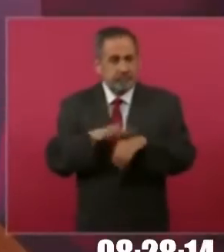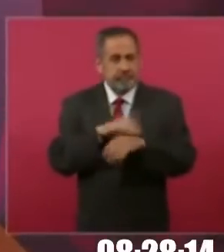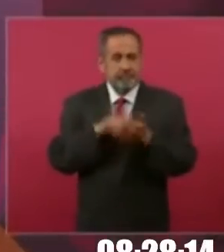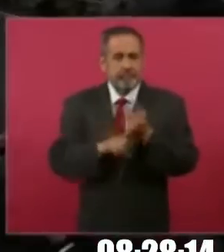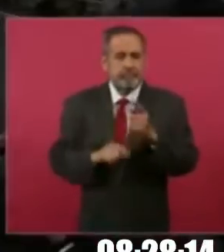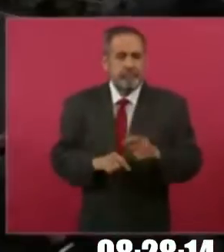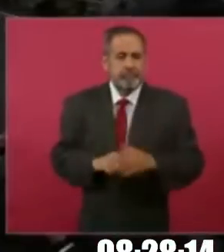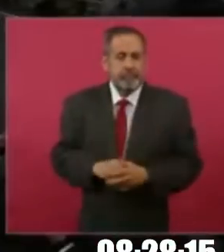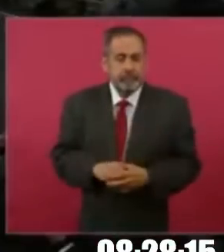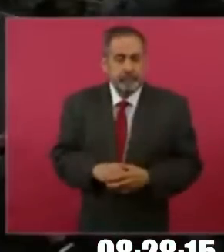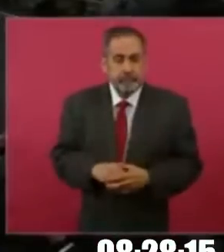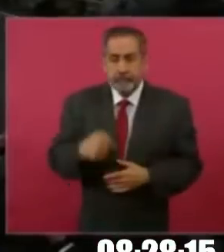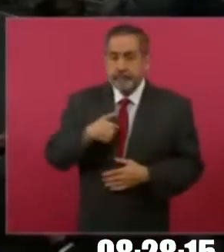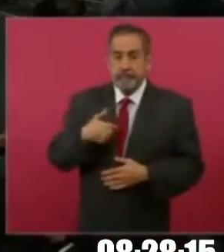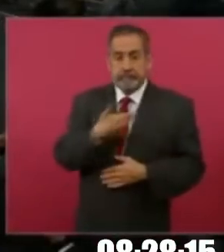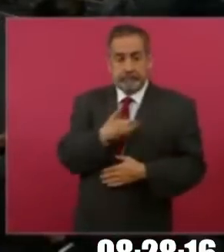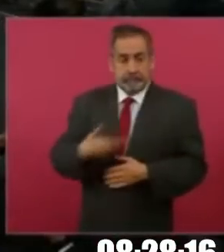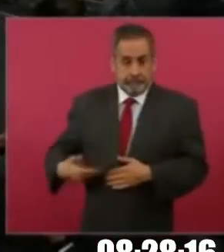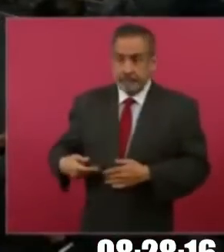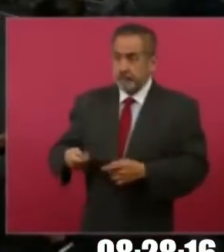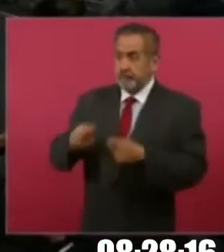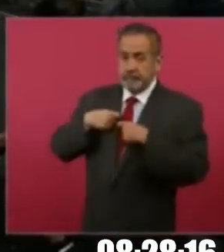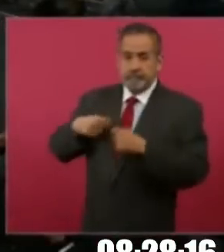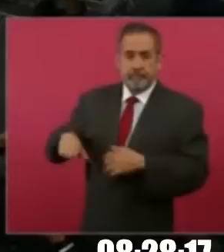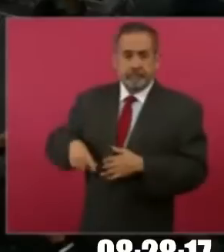llegamos al gobierno